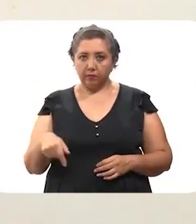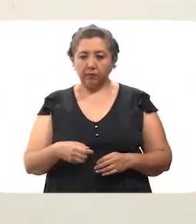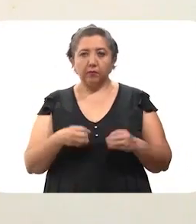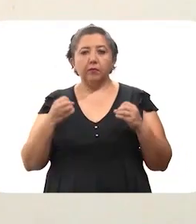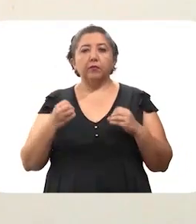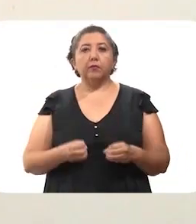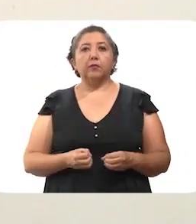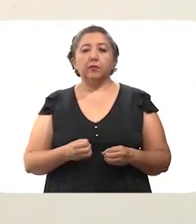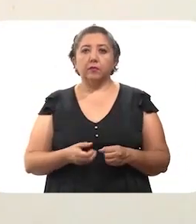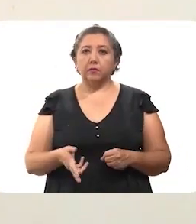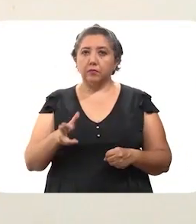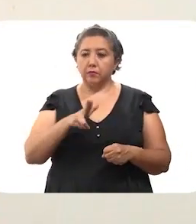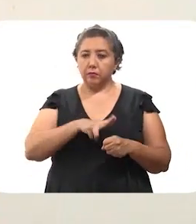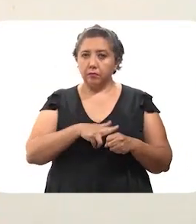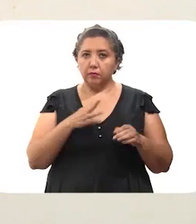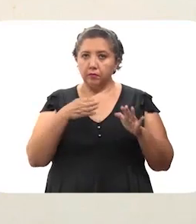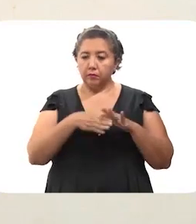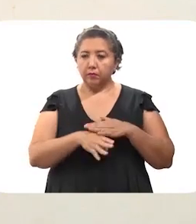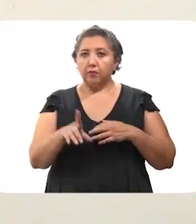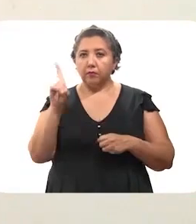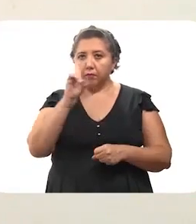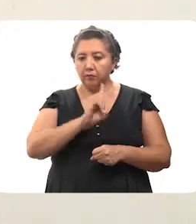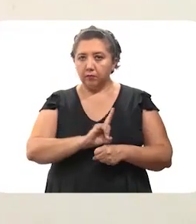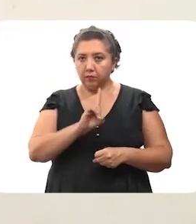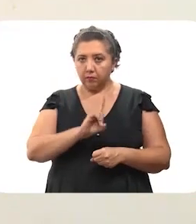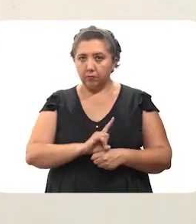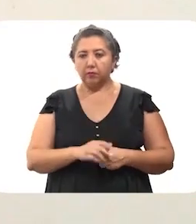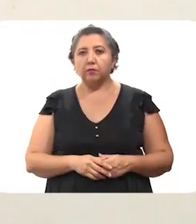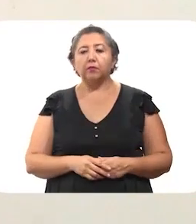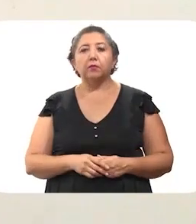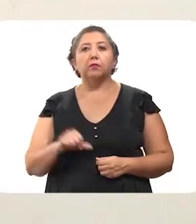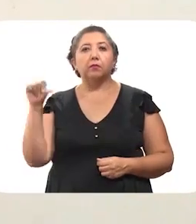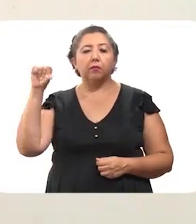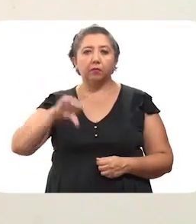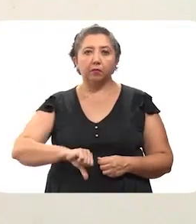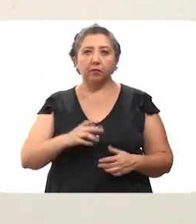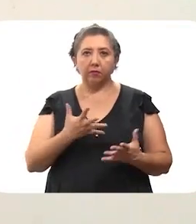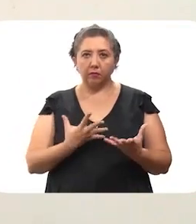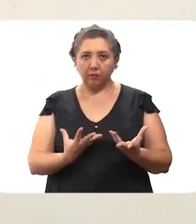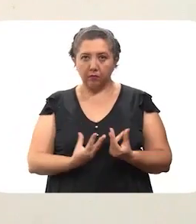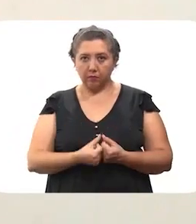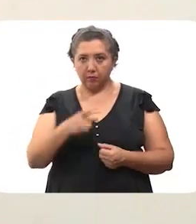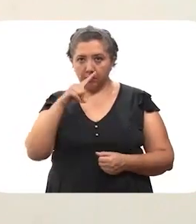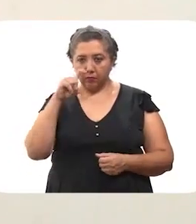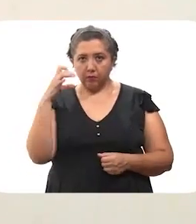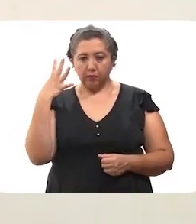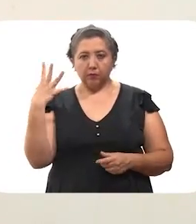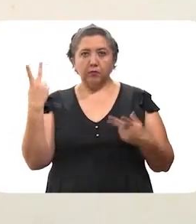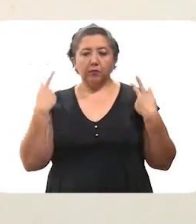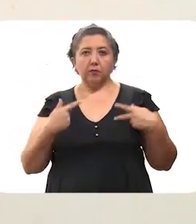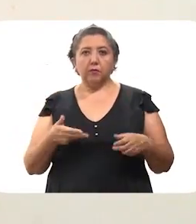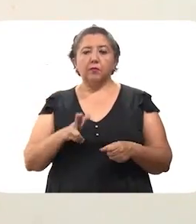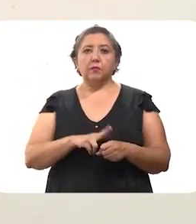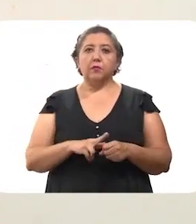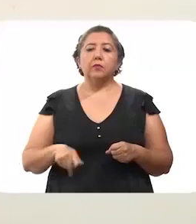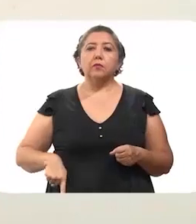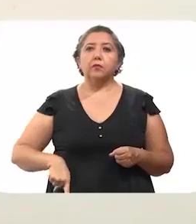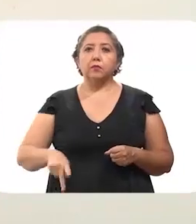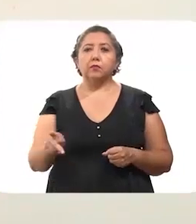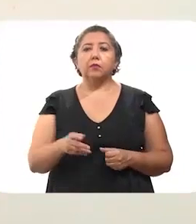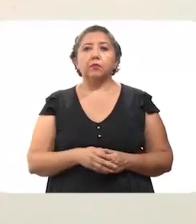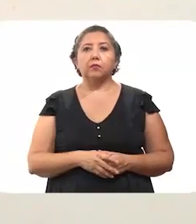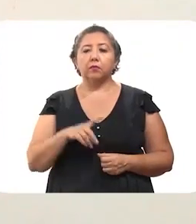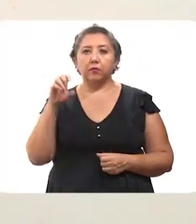más importantes son la ocupación hospitalaria y los ingresos diarios. El día de hoy tenemos 104 pacientes en hospitales